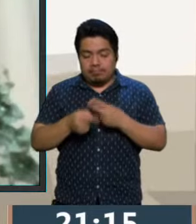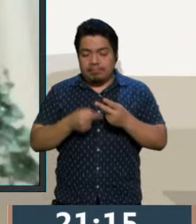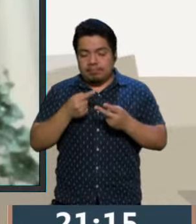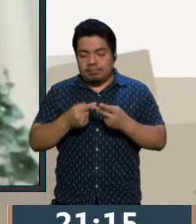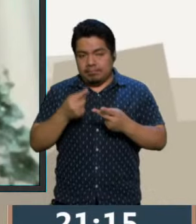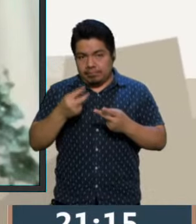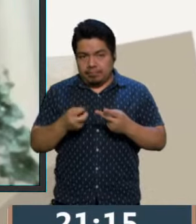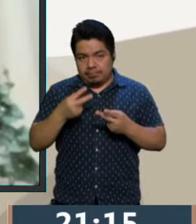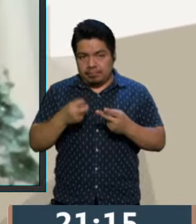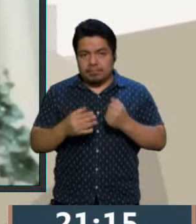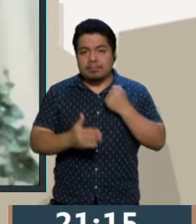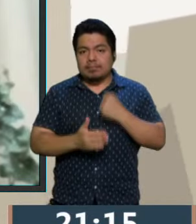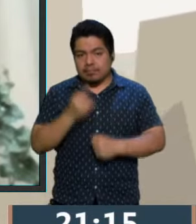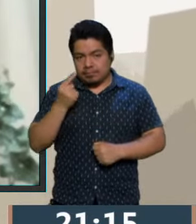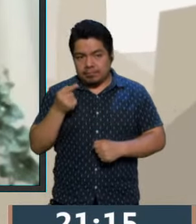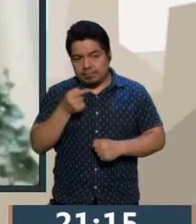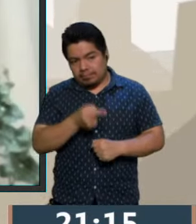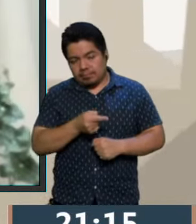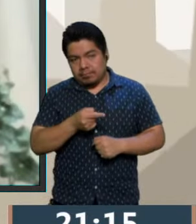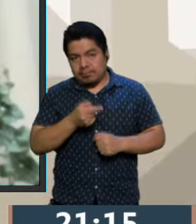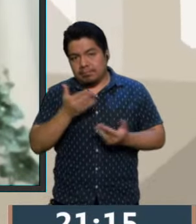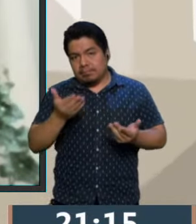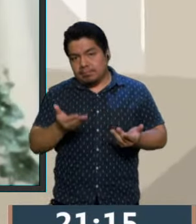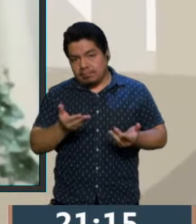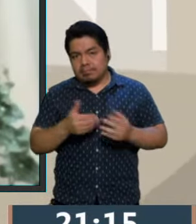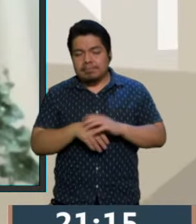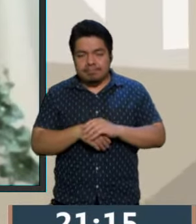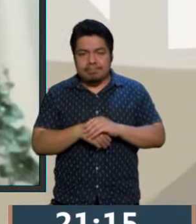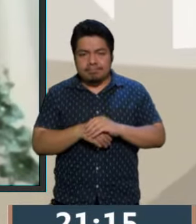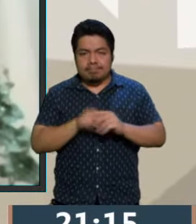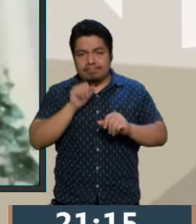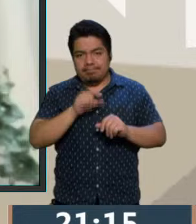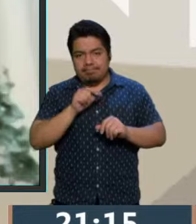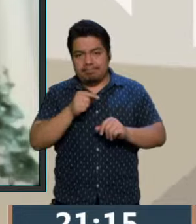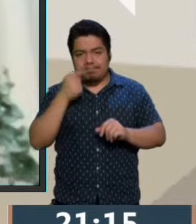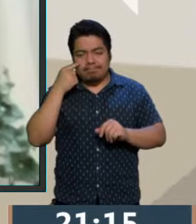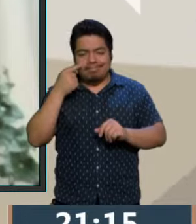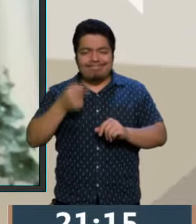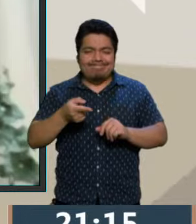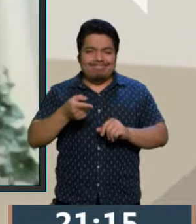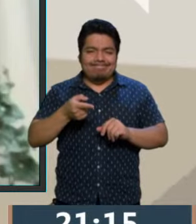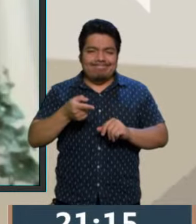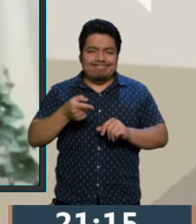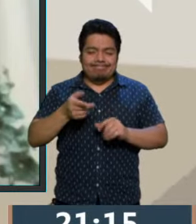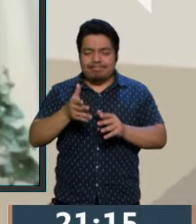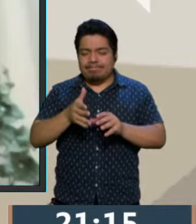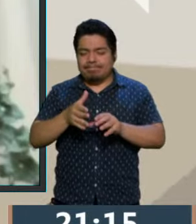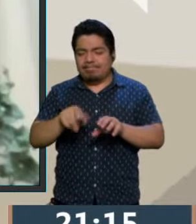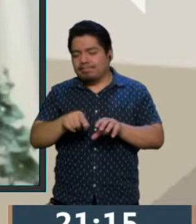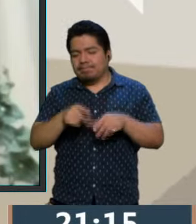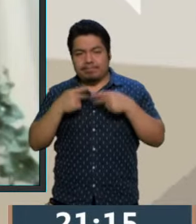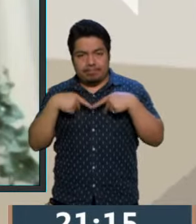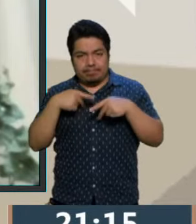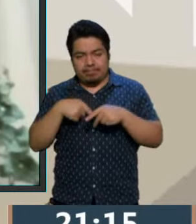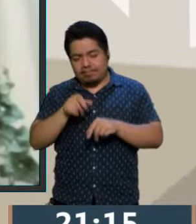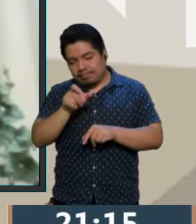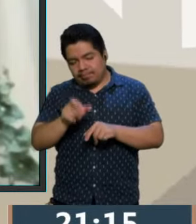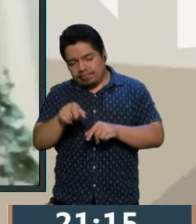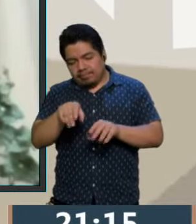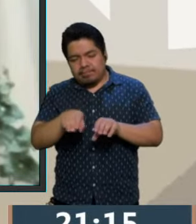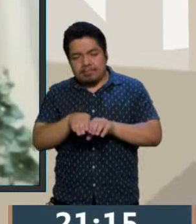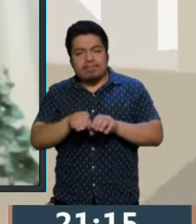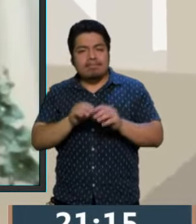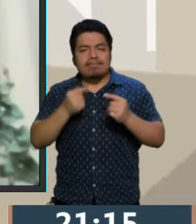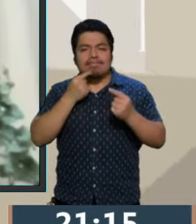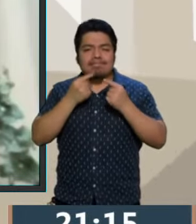trata de una figura que además se ha colocado en el centro de una discusión sobre